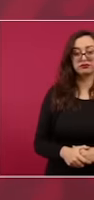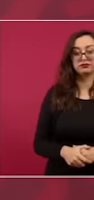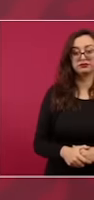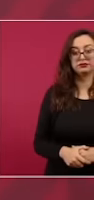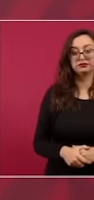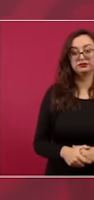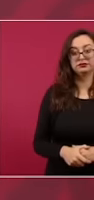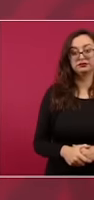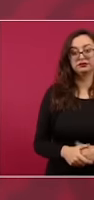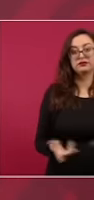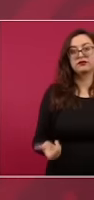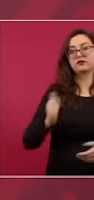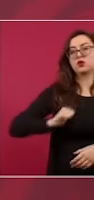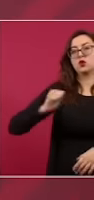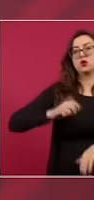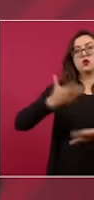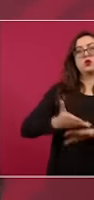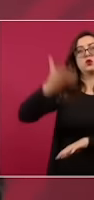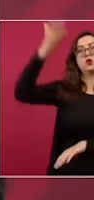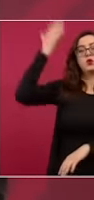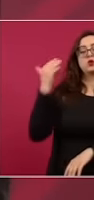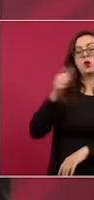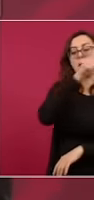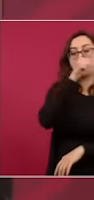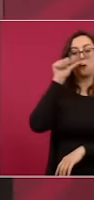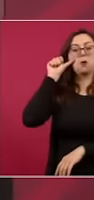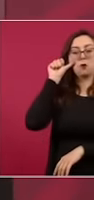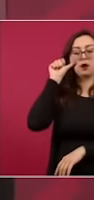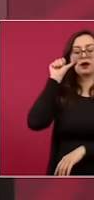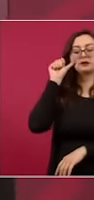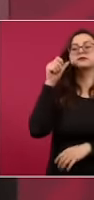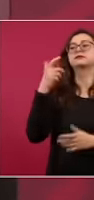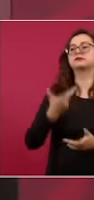del conservadurismo en la época de Juárez,